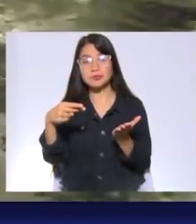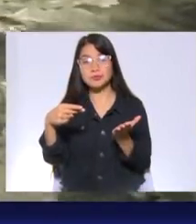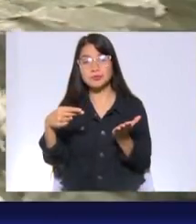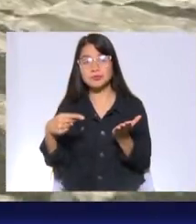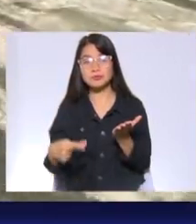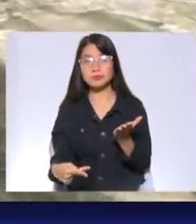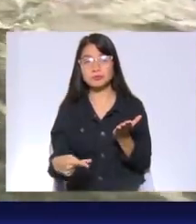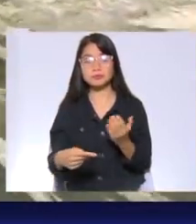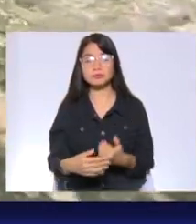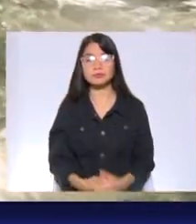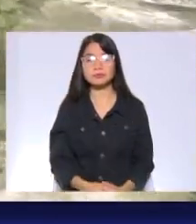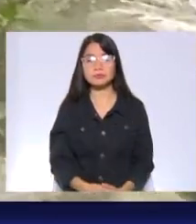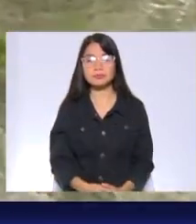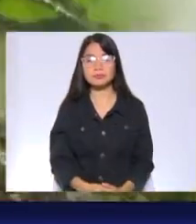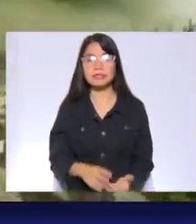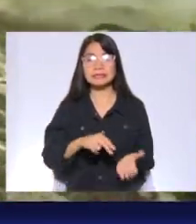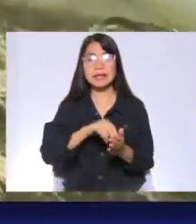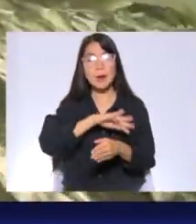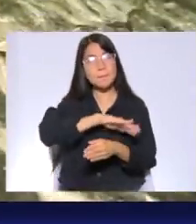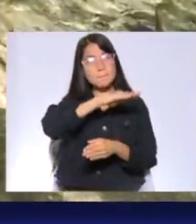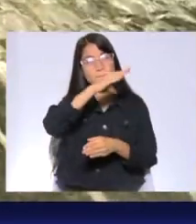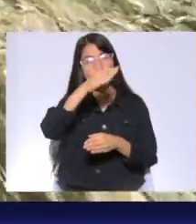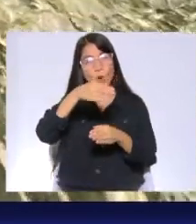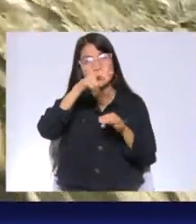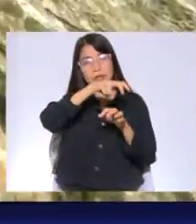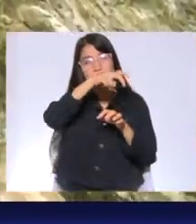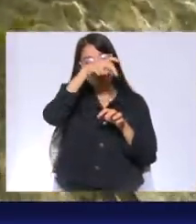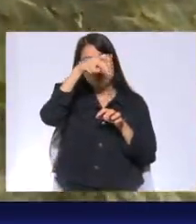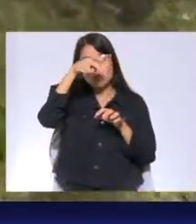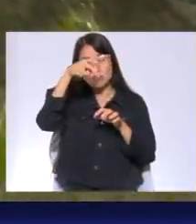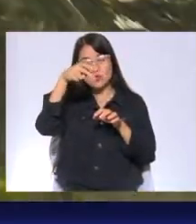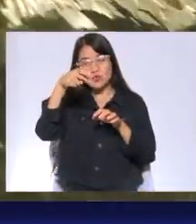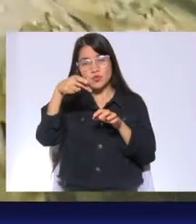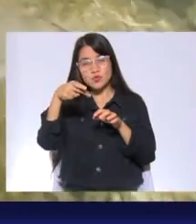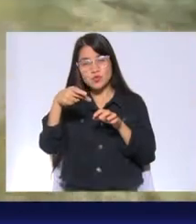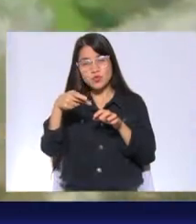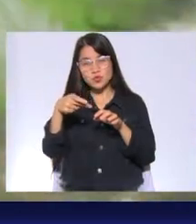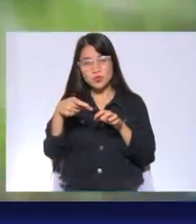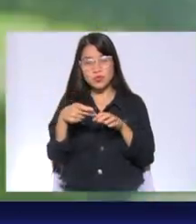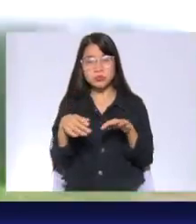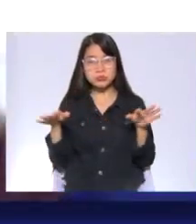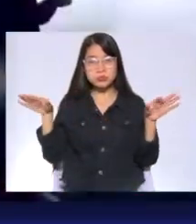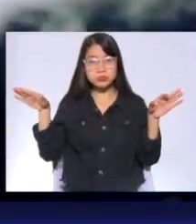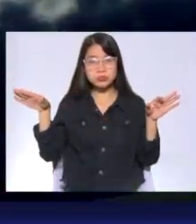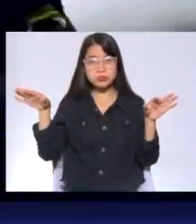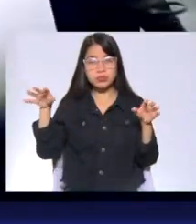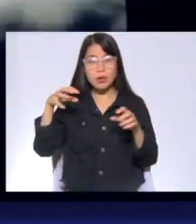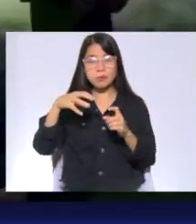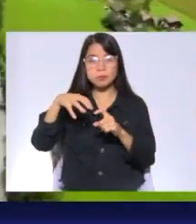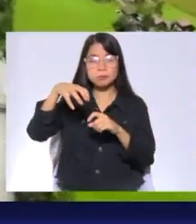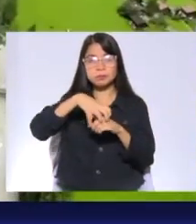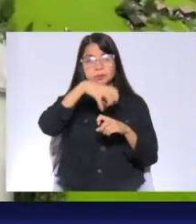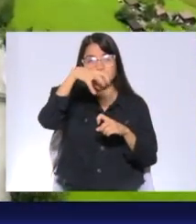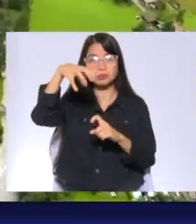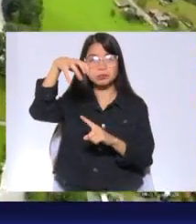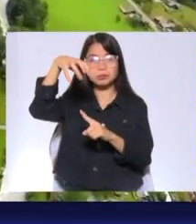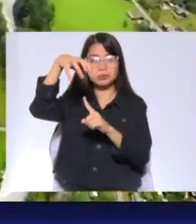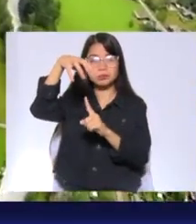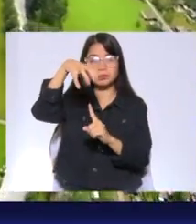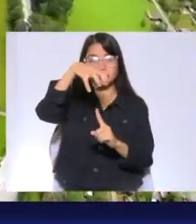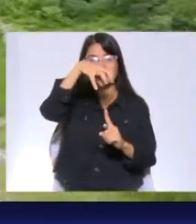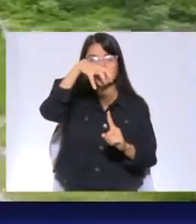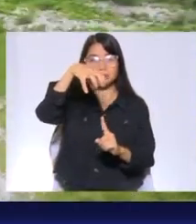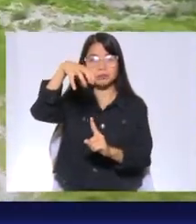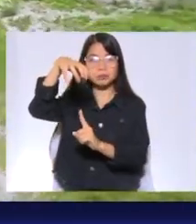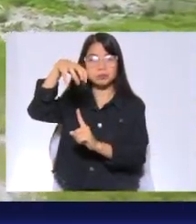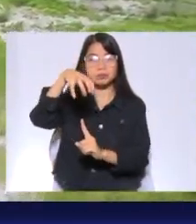paracaidismo. Saltar desde una montaña, abrir las alas para planear entre rocas salientes y abrir el paracaídas en el último momento no siempre sale